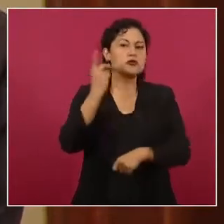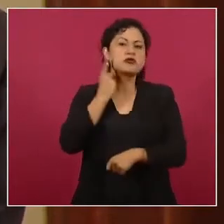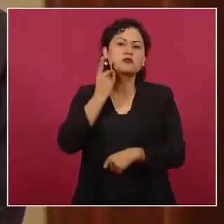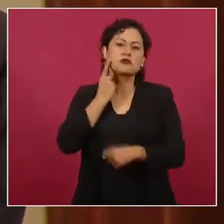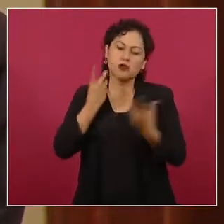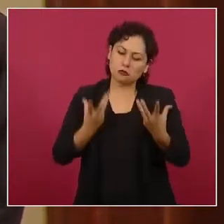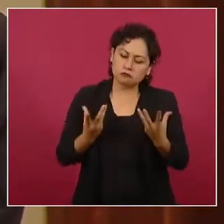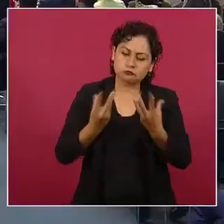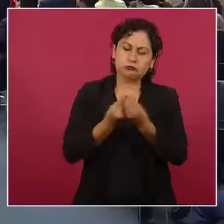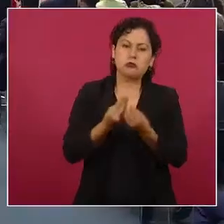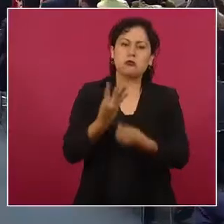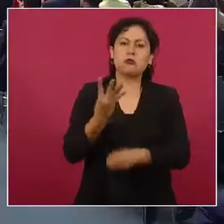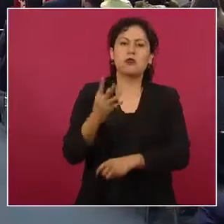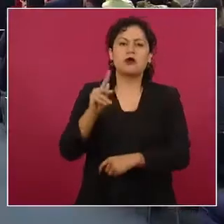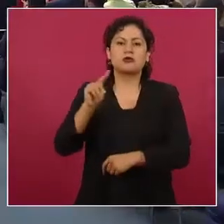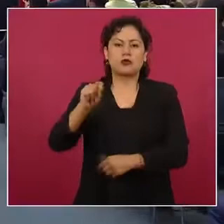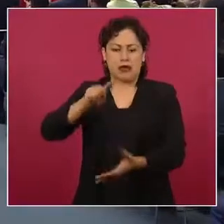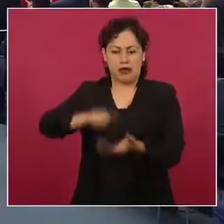Congreso de la Unión.